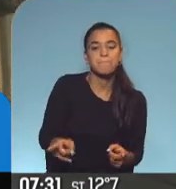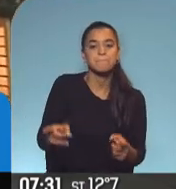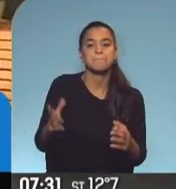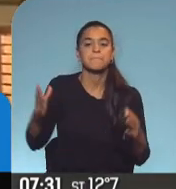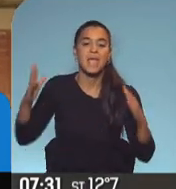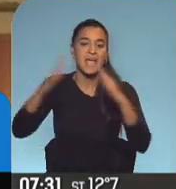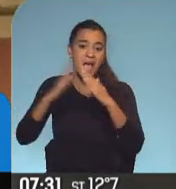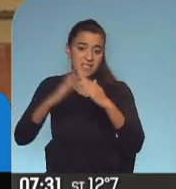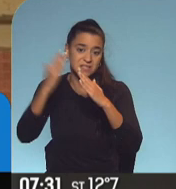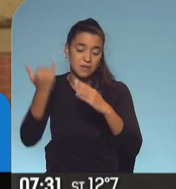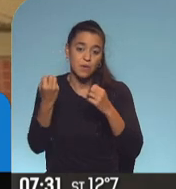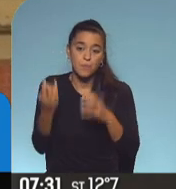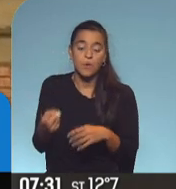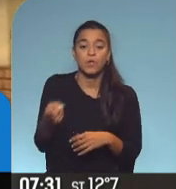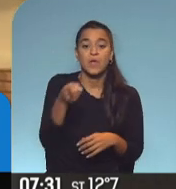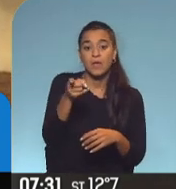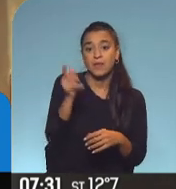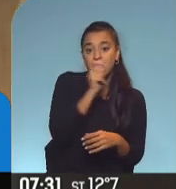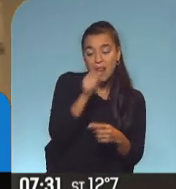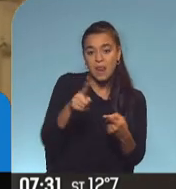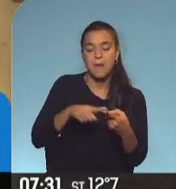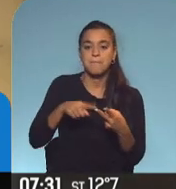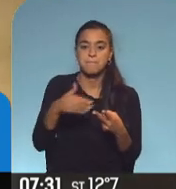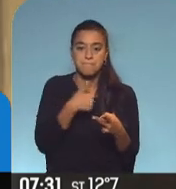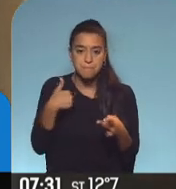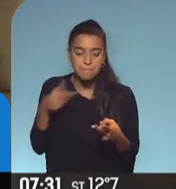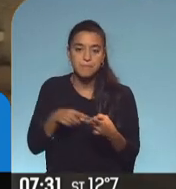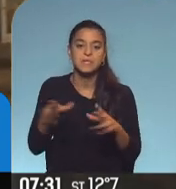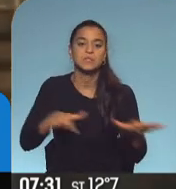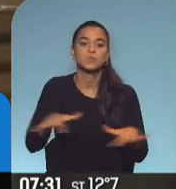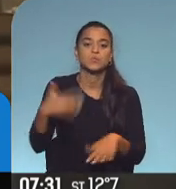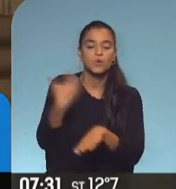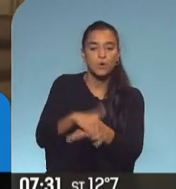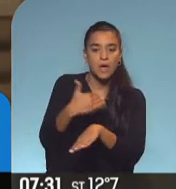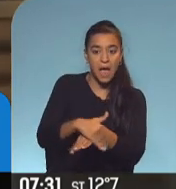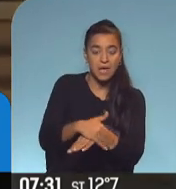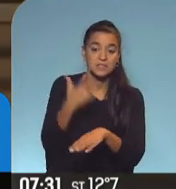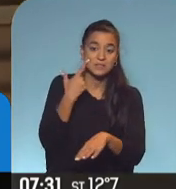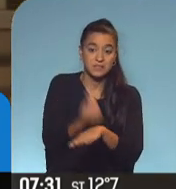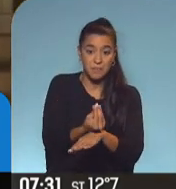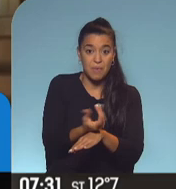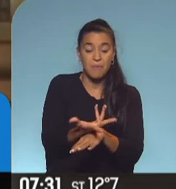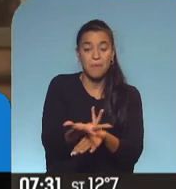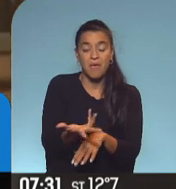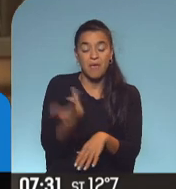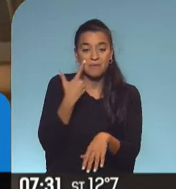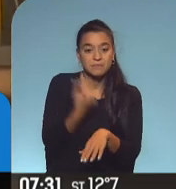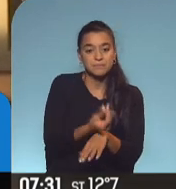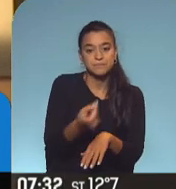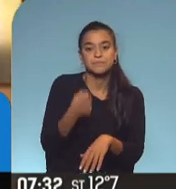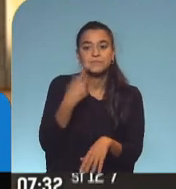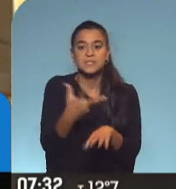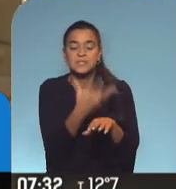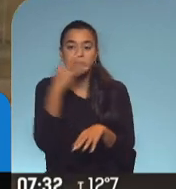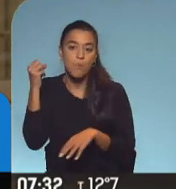donde vivir, porque recordemos que ella y su madre estaban en situación de calle cuando sucedió el secuestro de este hombre,